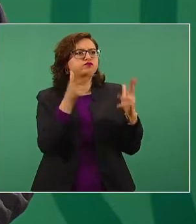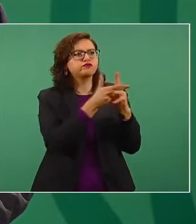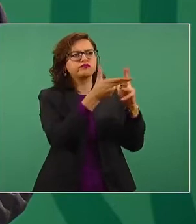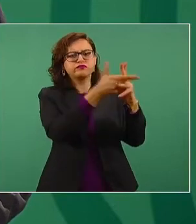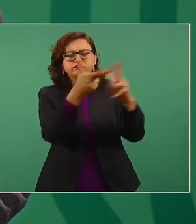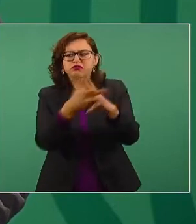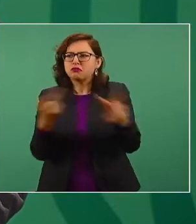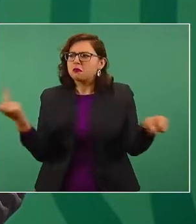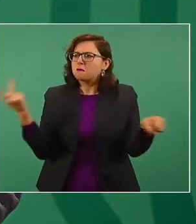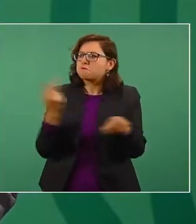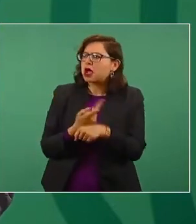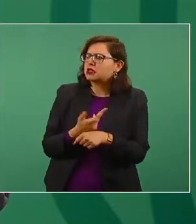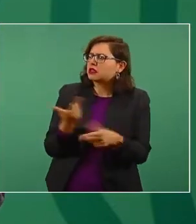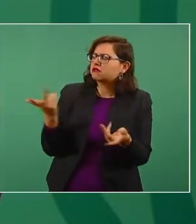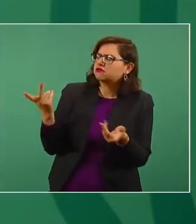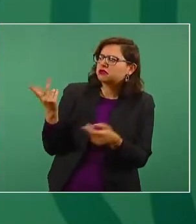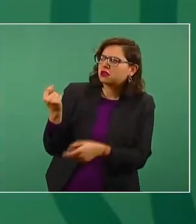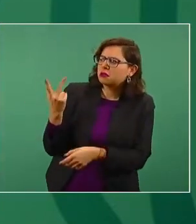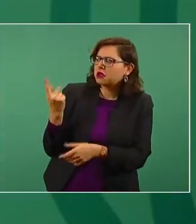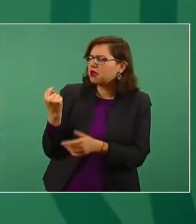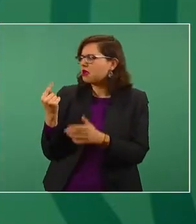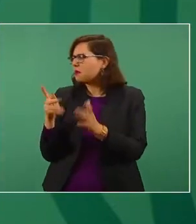¿Qué hacían los medios?